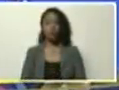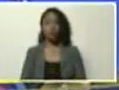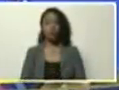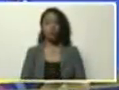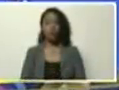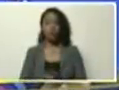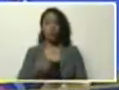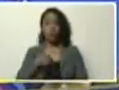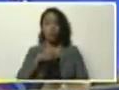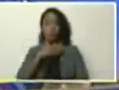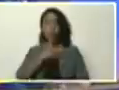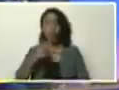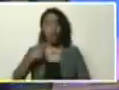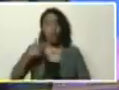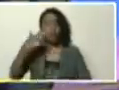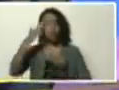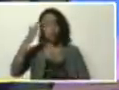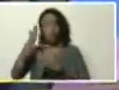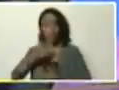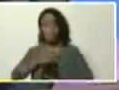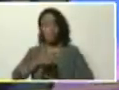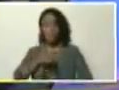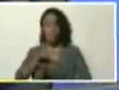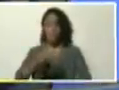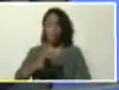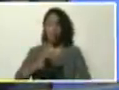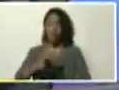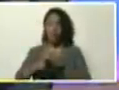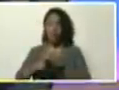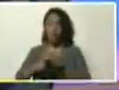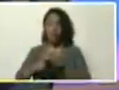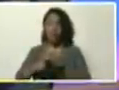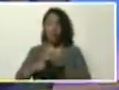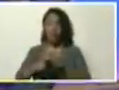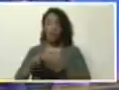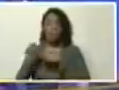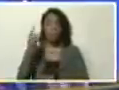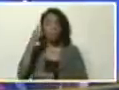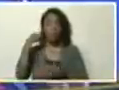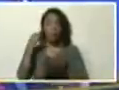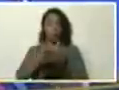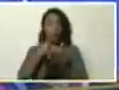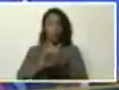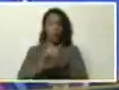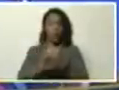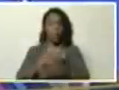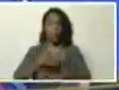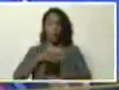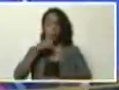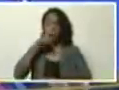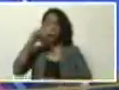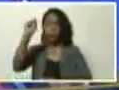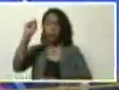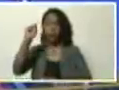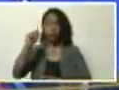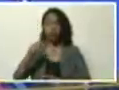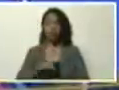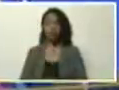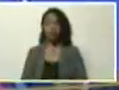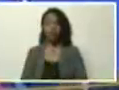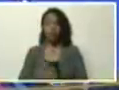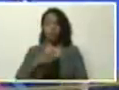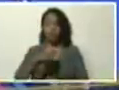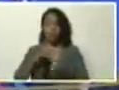quiero saludar también a mi esposa, la primera combatiente, Cilia Flores de Maduro. No la